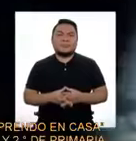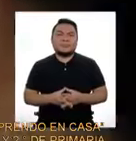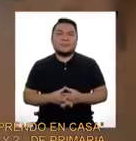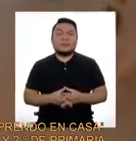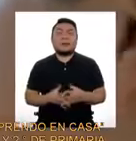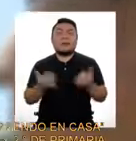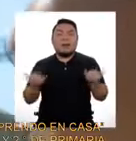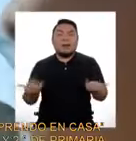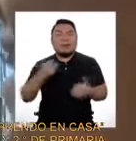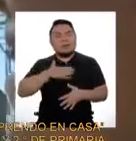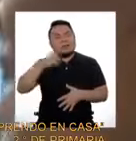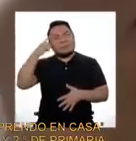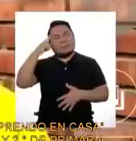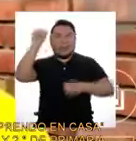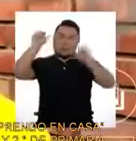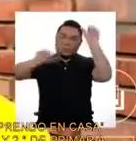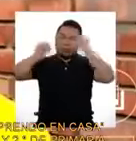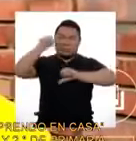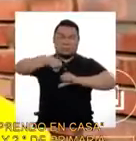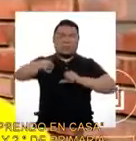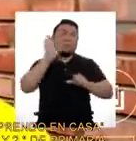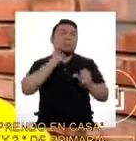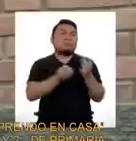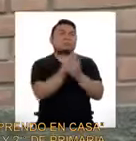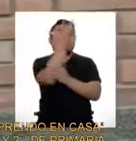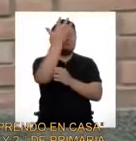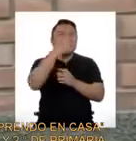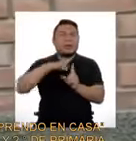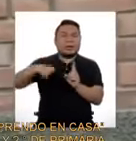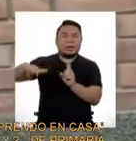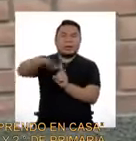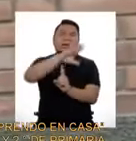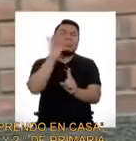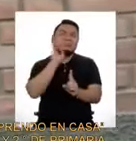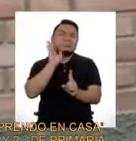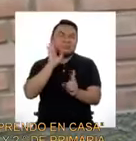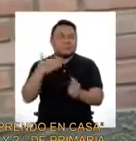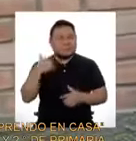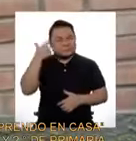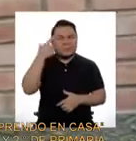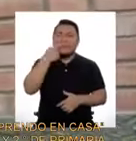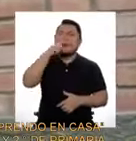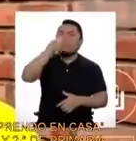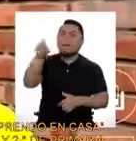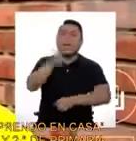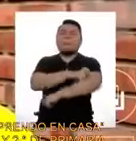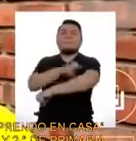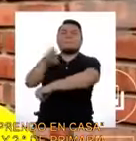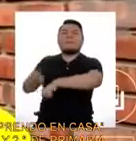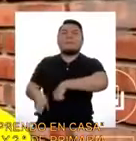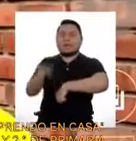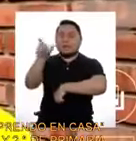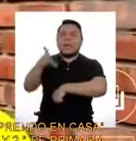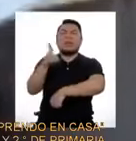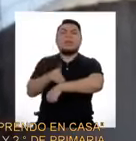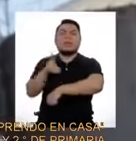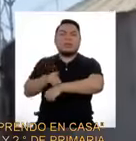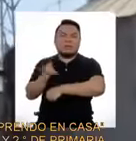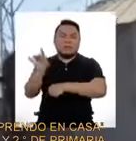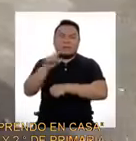Aún me quedan dudas respecto a la contaminación ambiental. Por eso necesito ayuda profesional de pediatras, doctores,